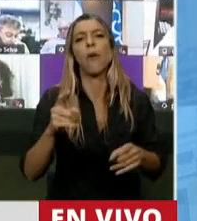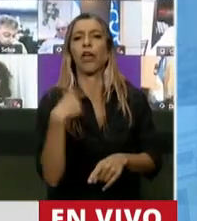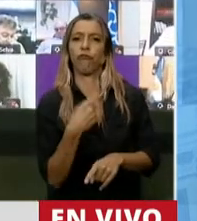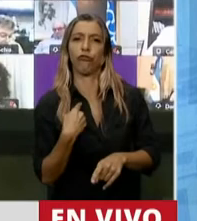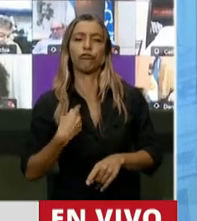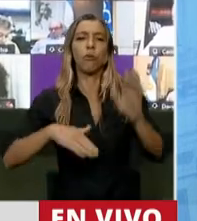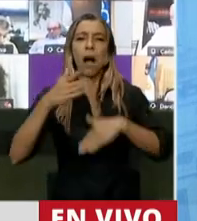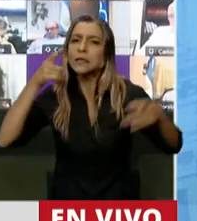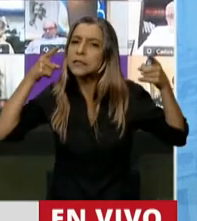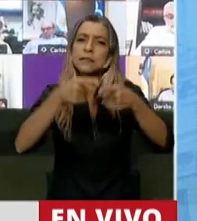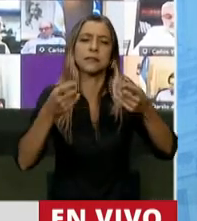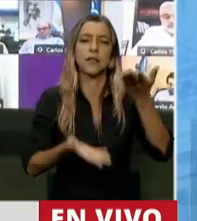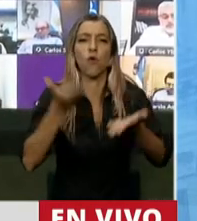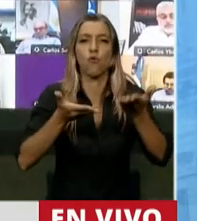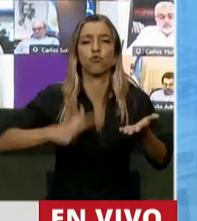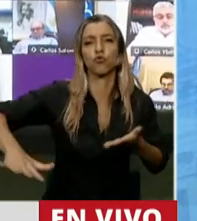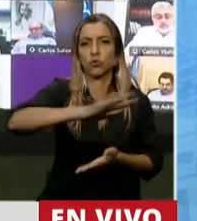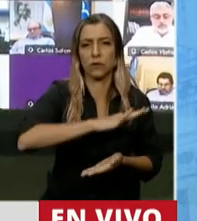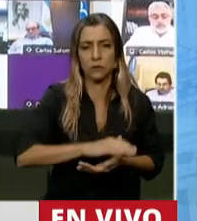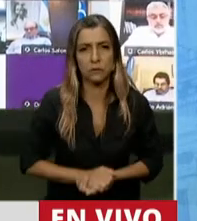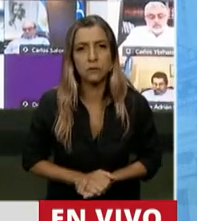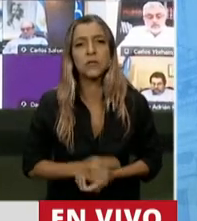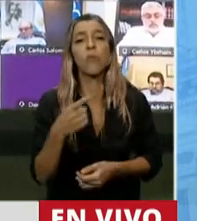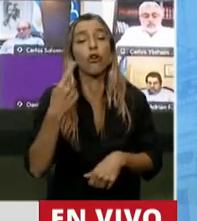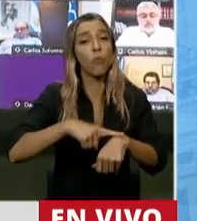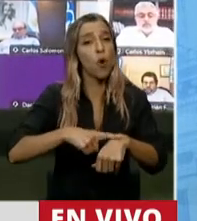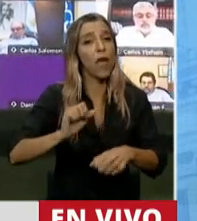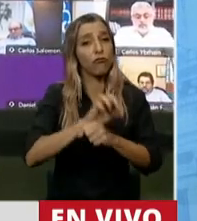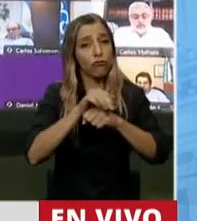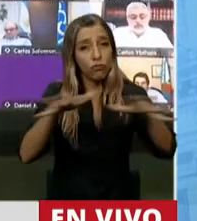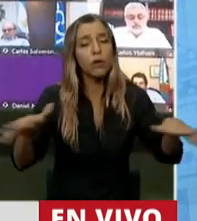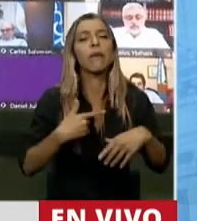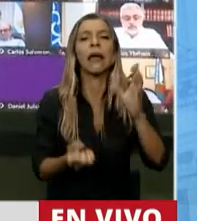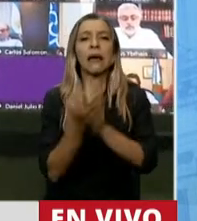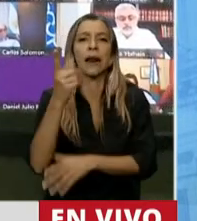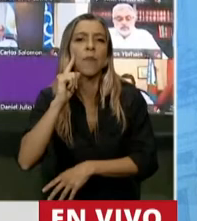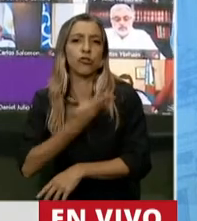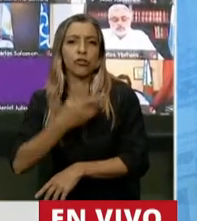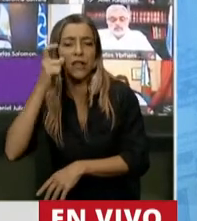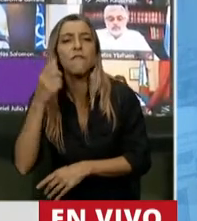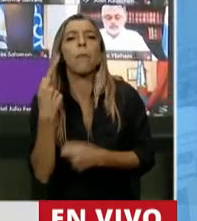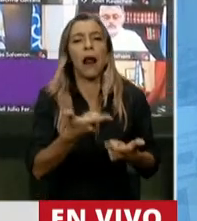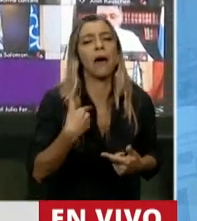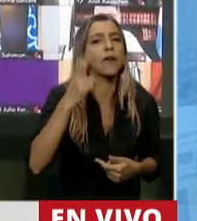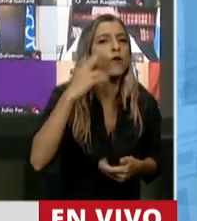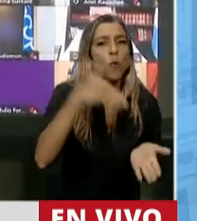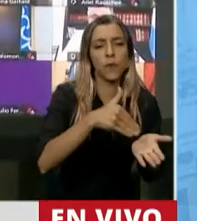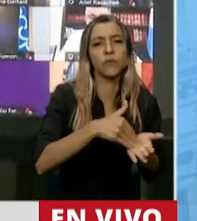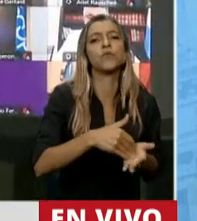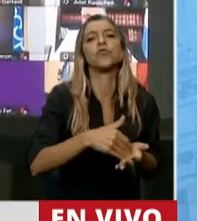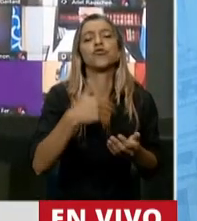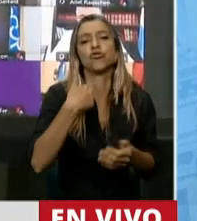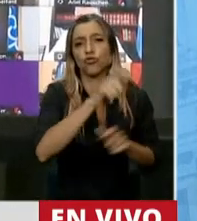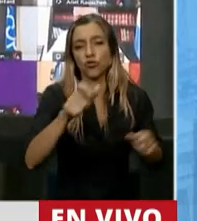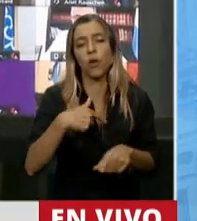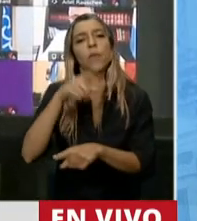social cuando en medio del desastre, en medio del COVID, creamos el IFE para 9 millones de argentinos, las ATP para 300.000